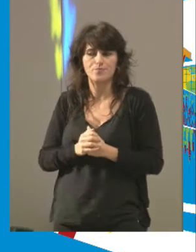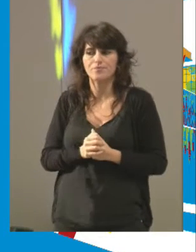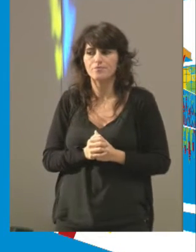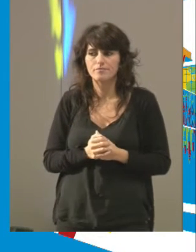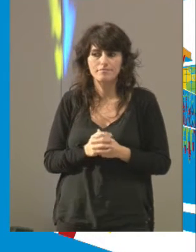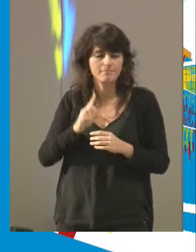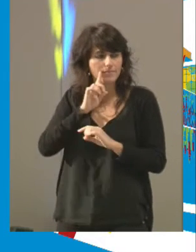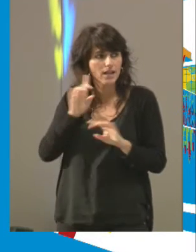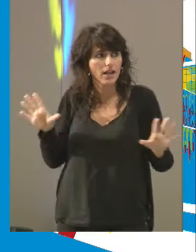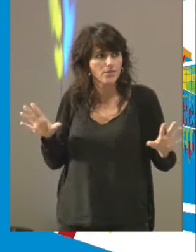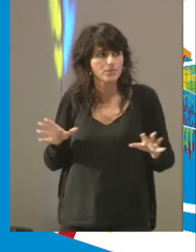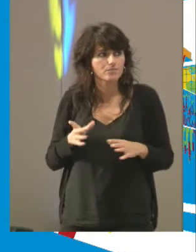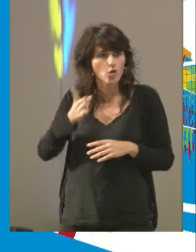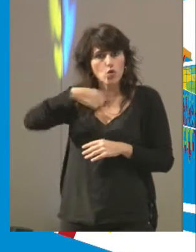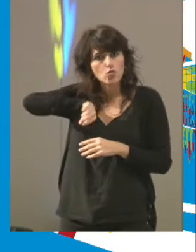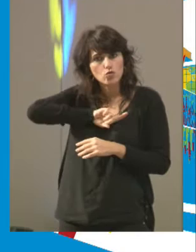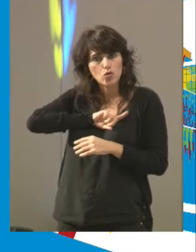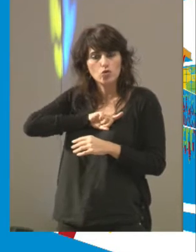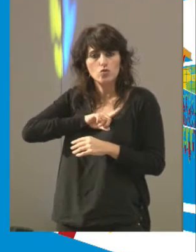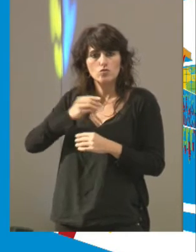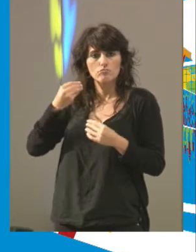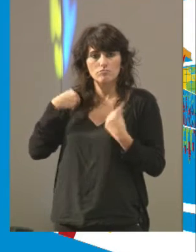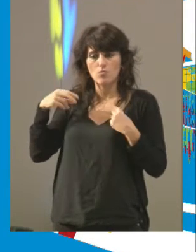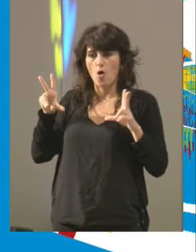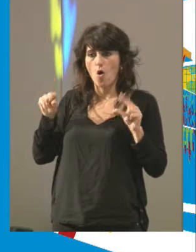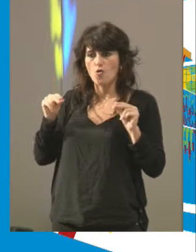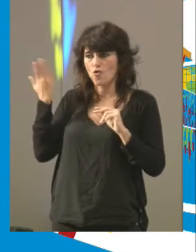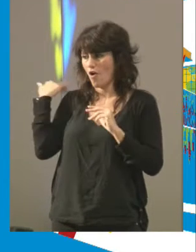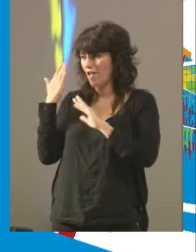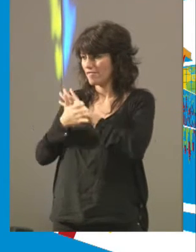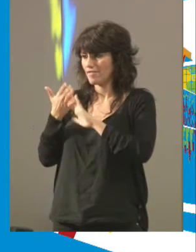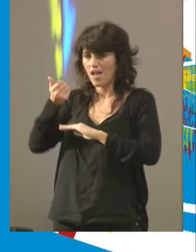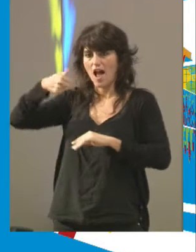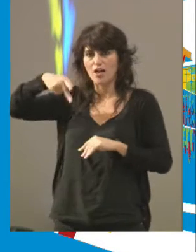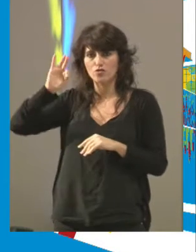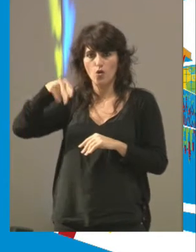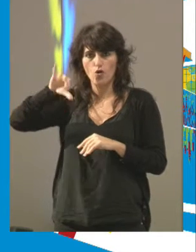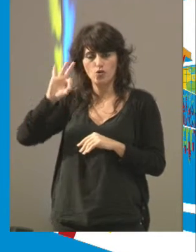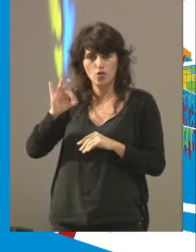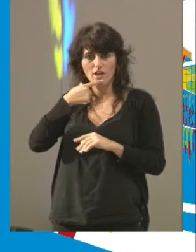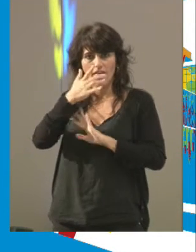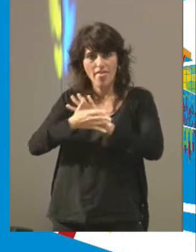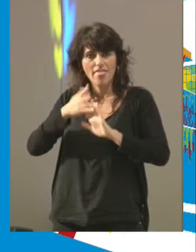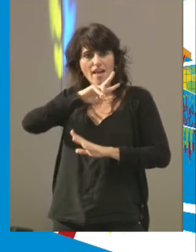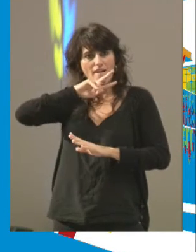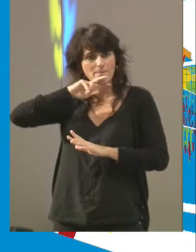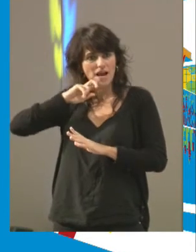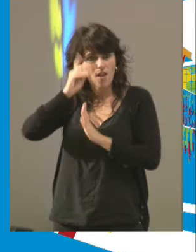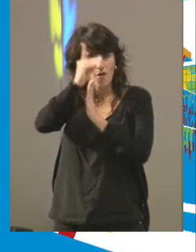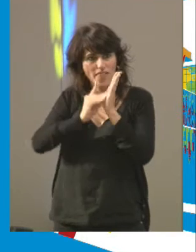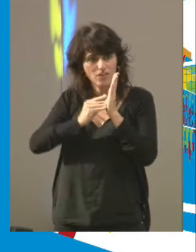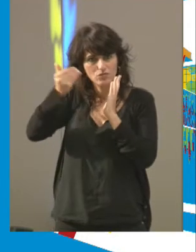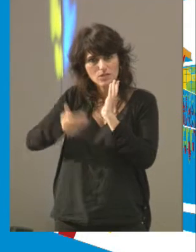Y claro, nosotros en este oro que hablaba Antonio, es decir, en extraer el valor de los